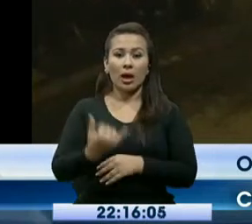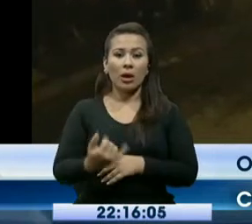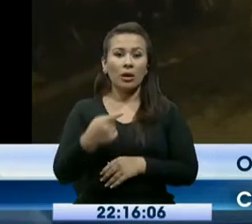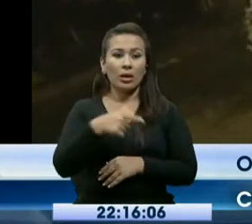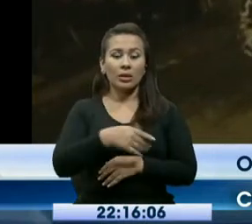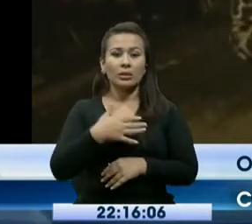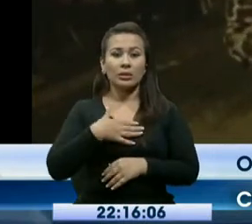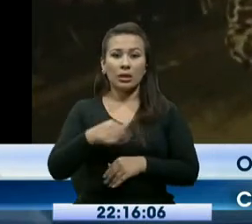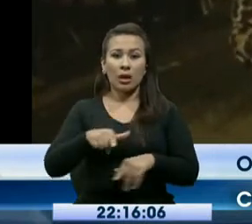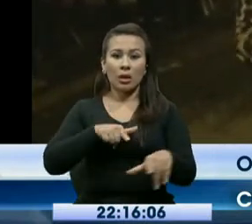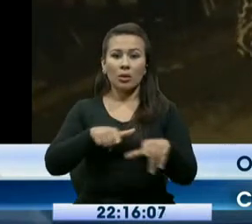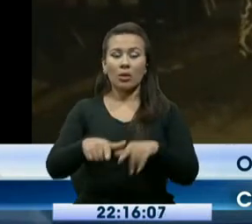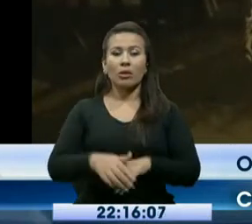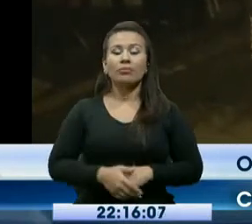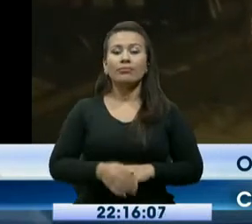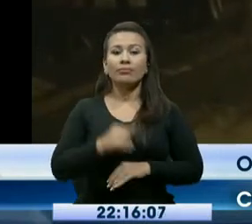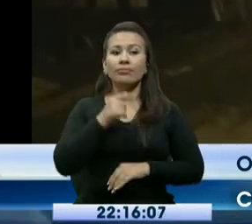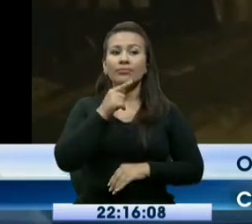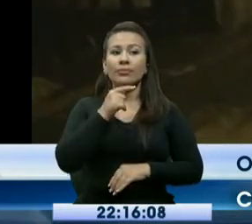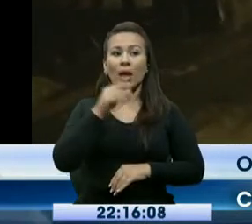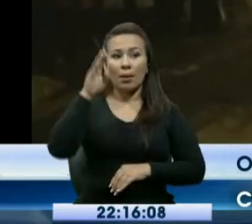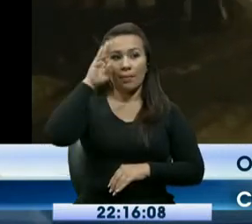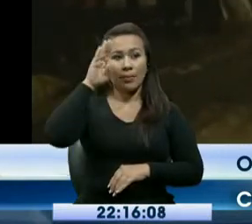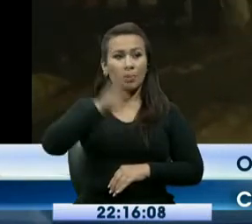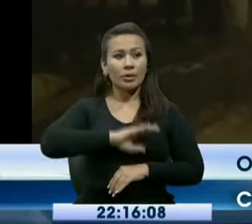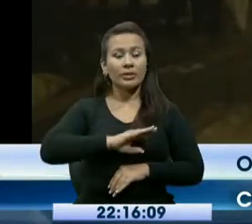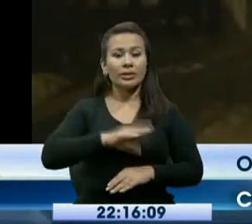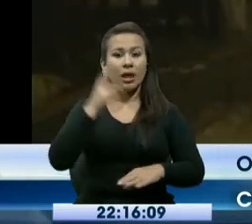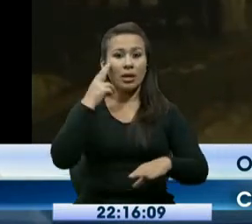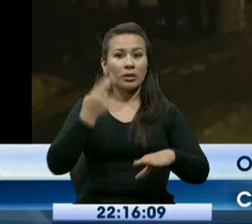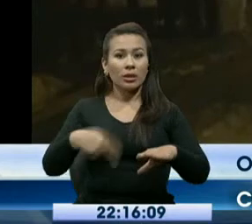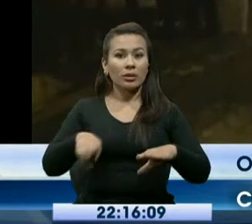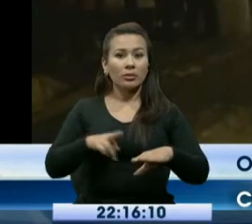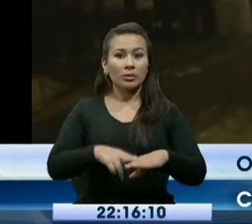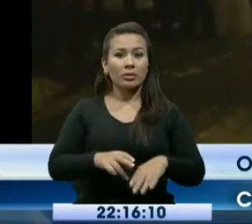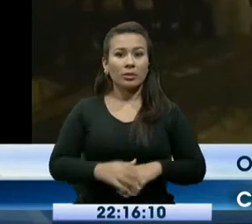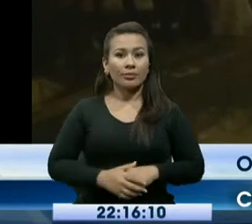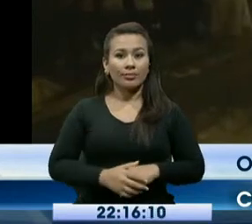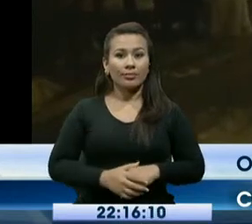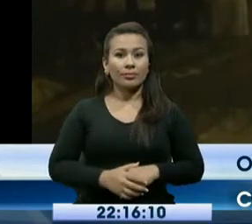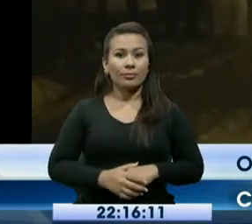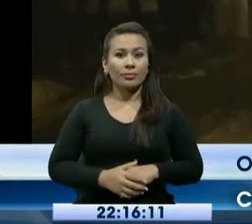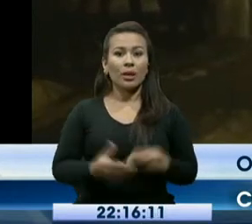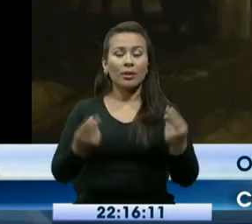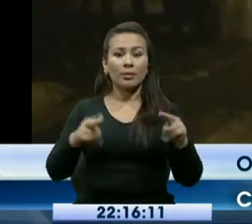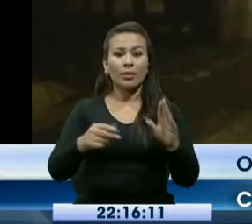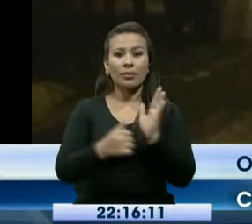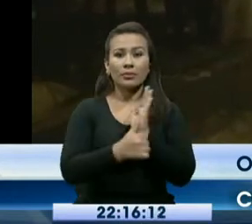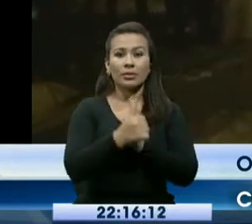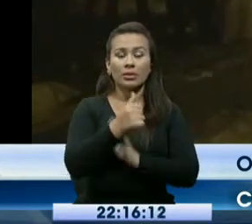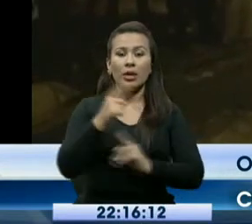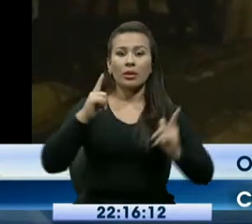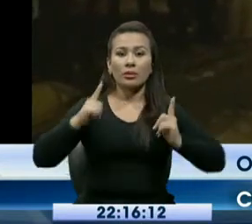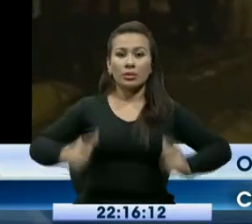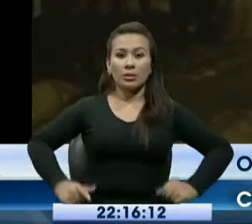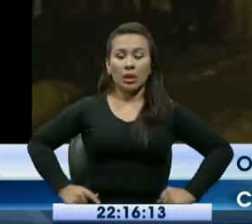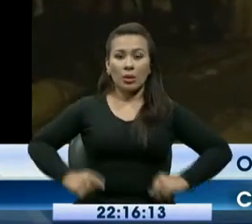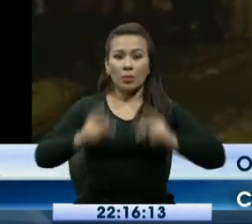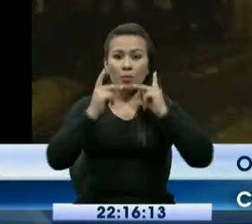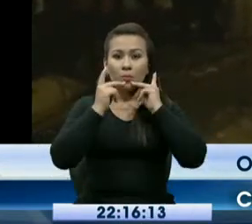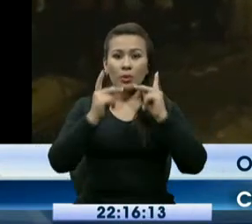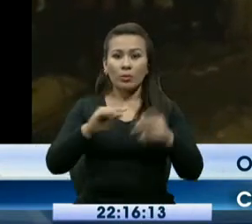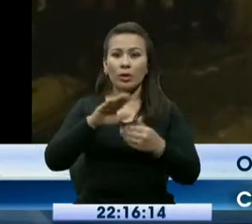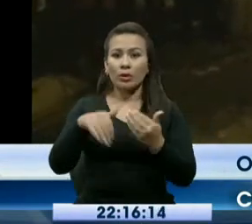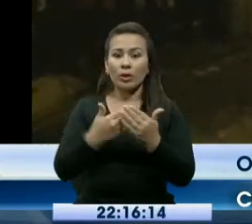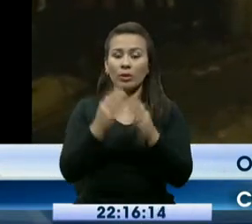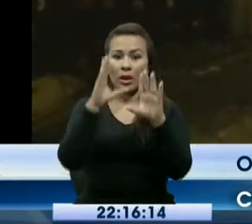lugar. Una unidad móvil de la Policía Nacional y también de lo que es el Ministerio de Salud Pública estarán toda la noche